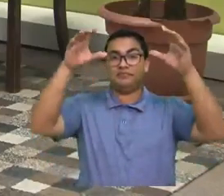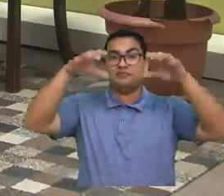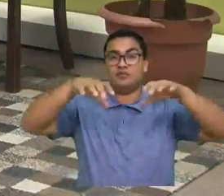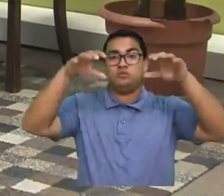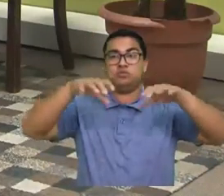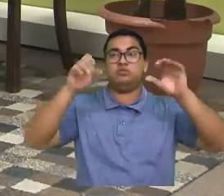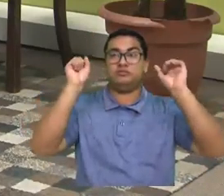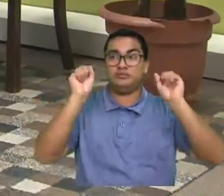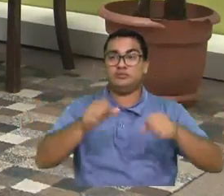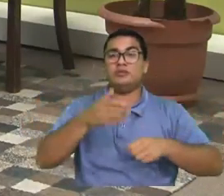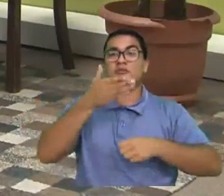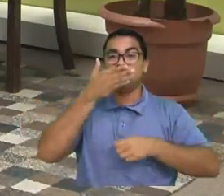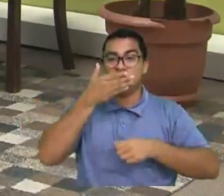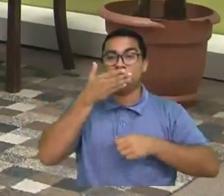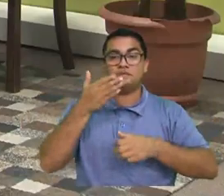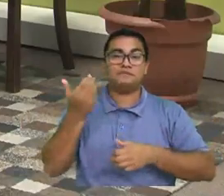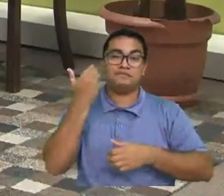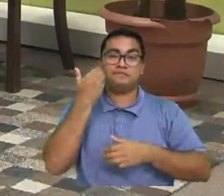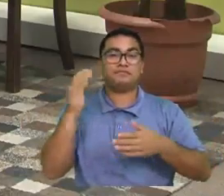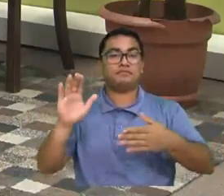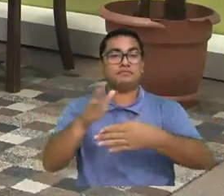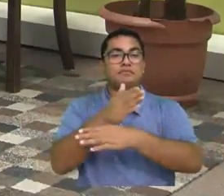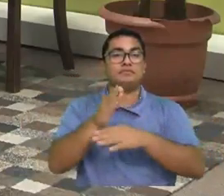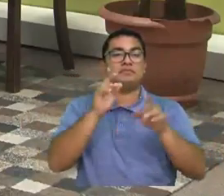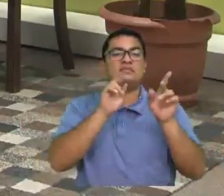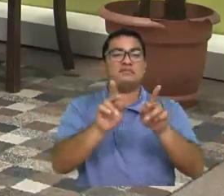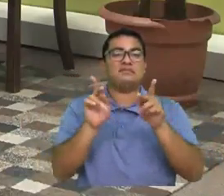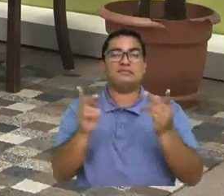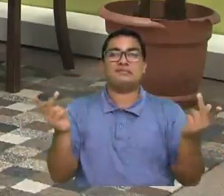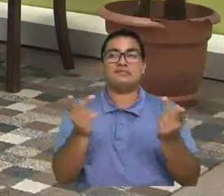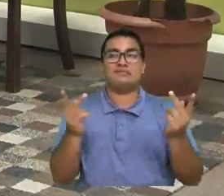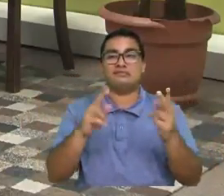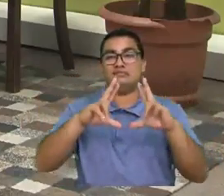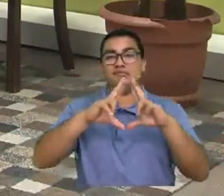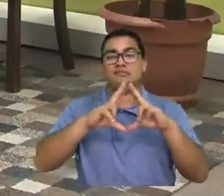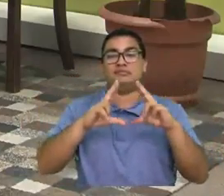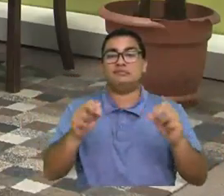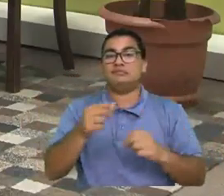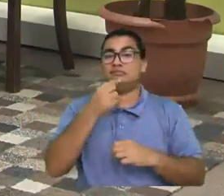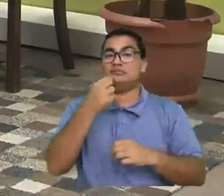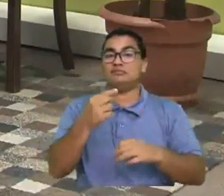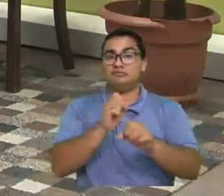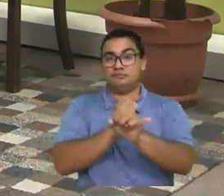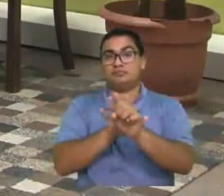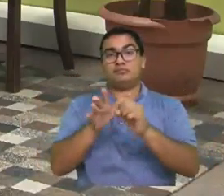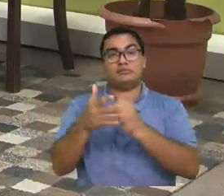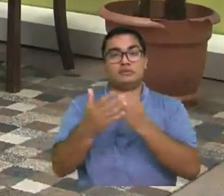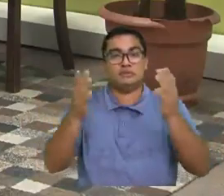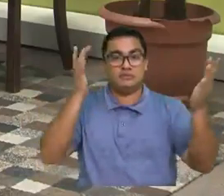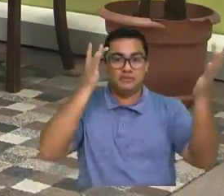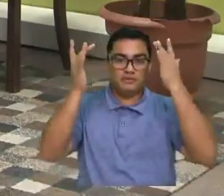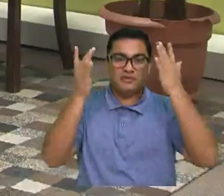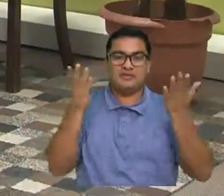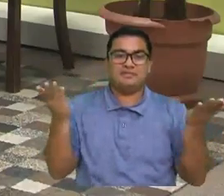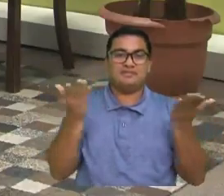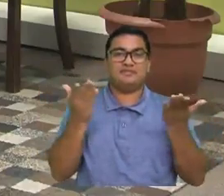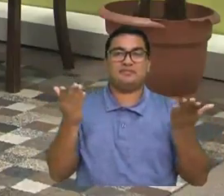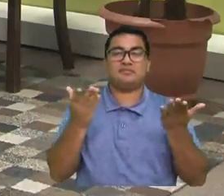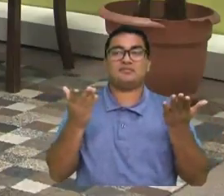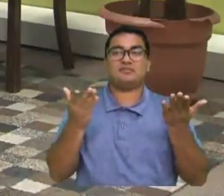enfermedades respiratorias. Las personas, los nicaragüenses, nos preocupamos ahorita con esto del coronavirus, no es para menos, de que lo